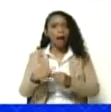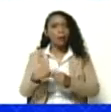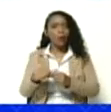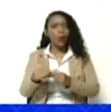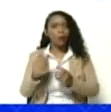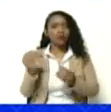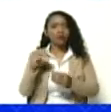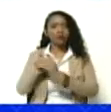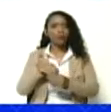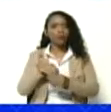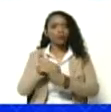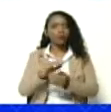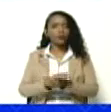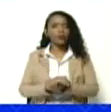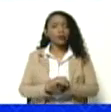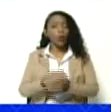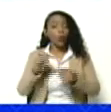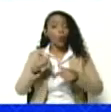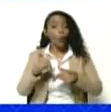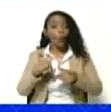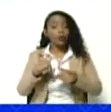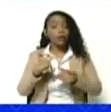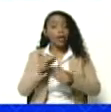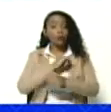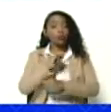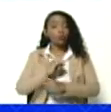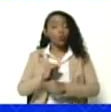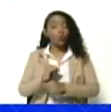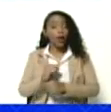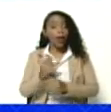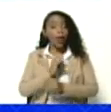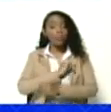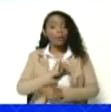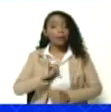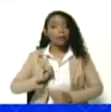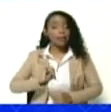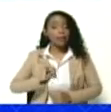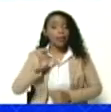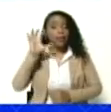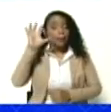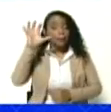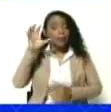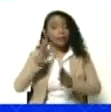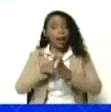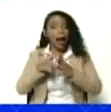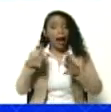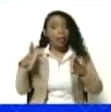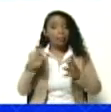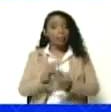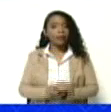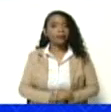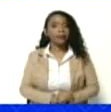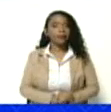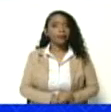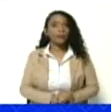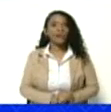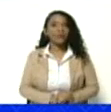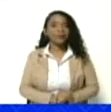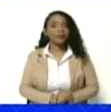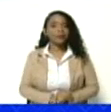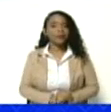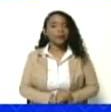la incorporación de lo que hoy es el Zulia a la independencia de la patria grande, a